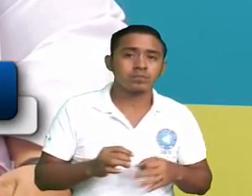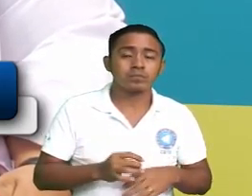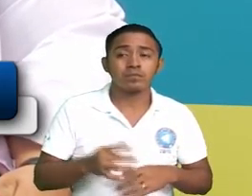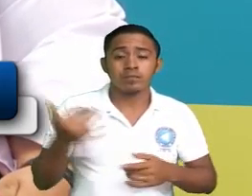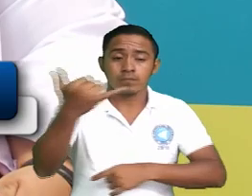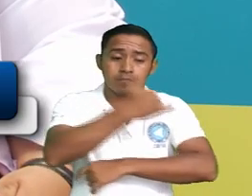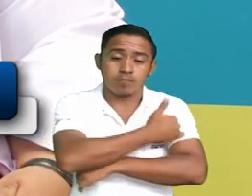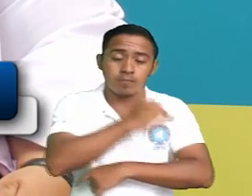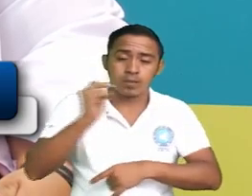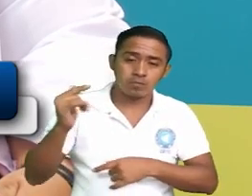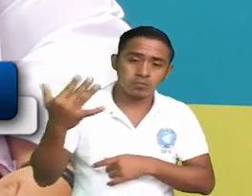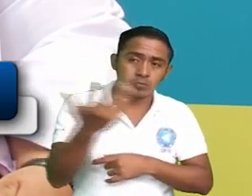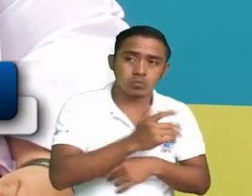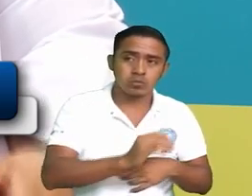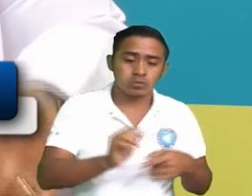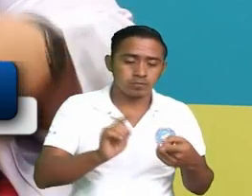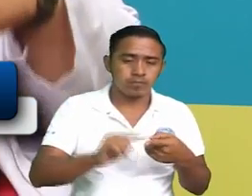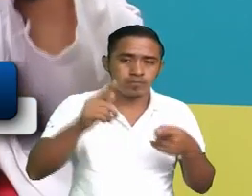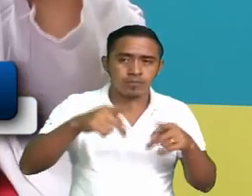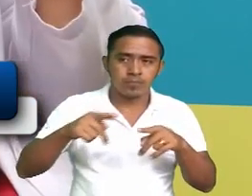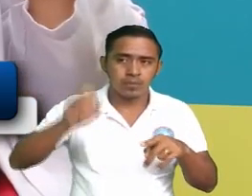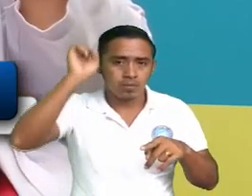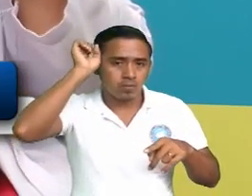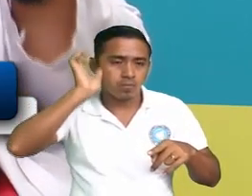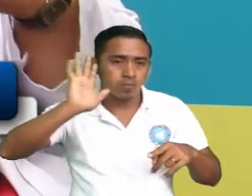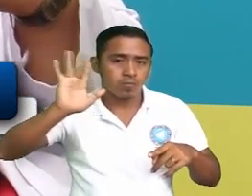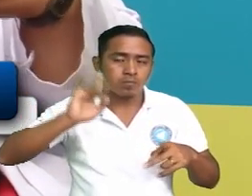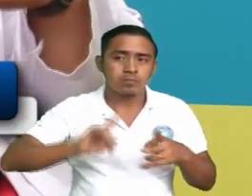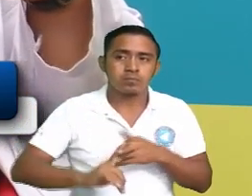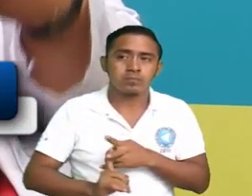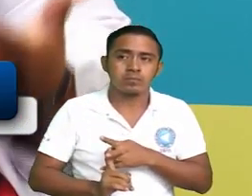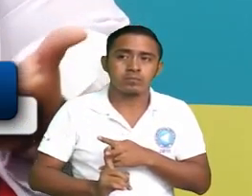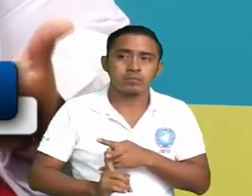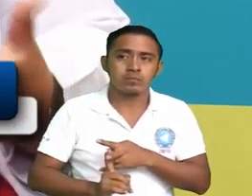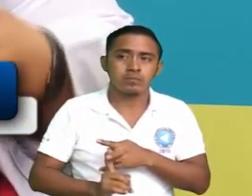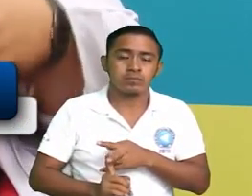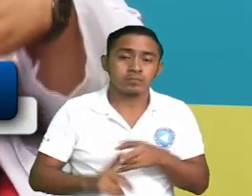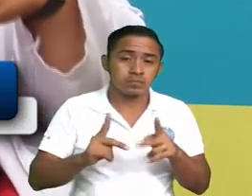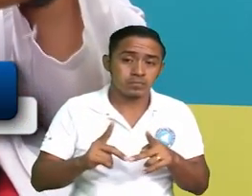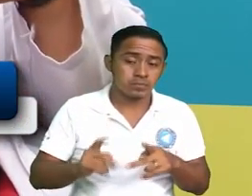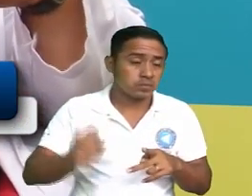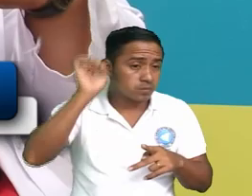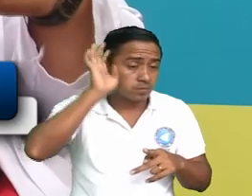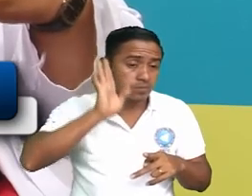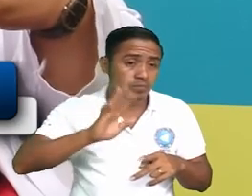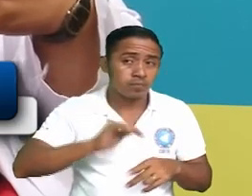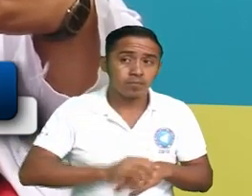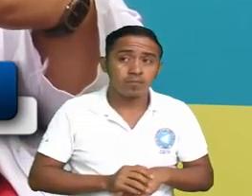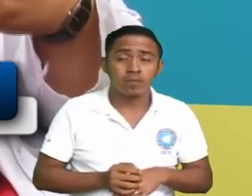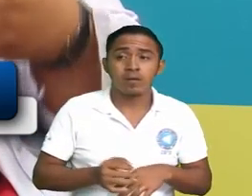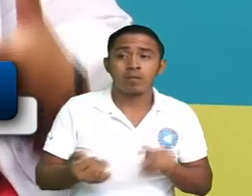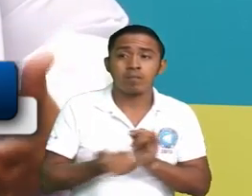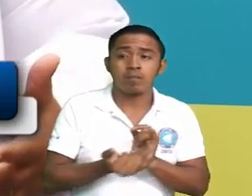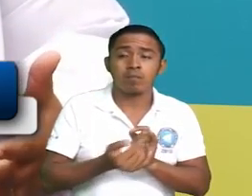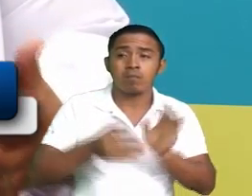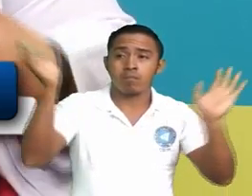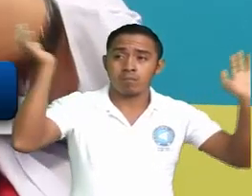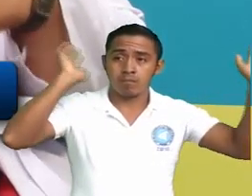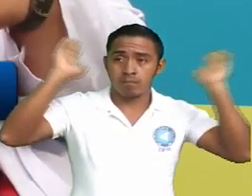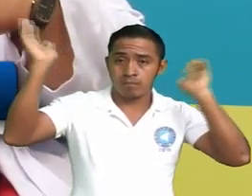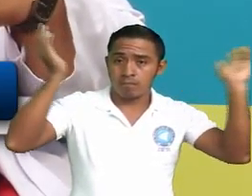vacuna a toda la parte turística, las personas que están de cara al turismo. Puede ser también en los